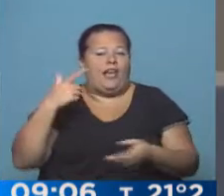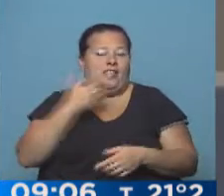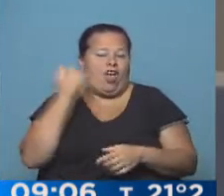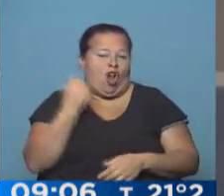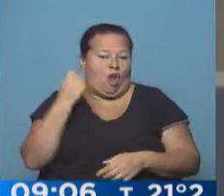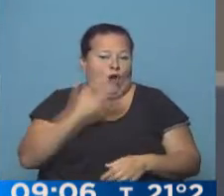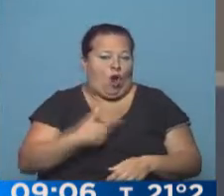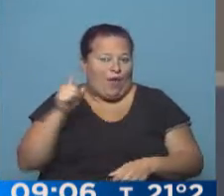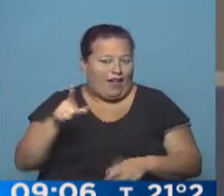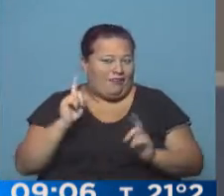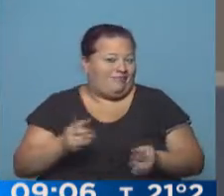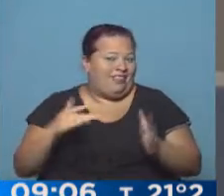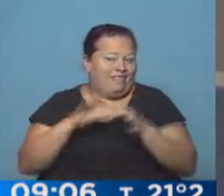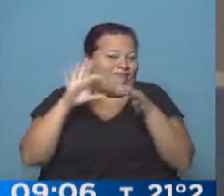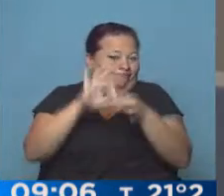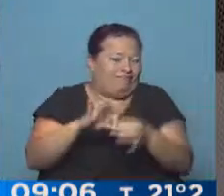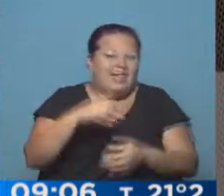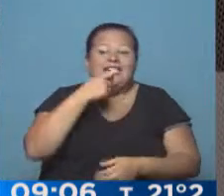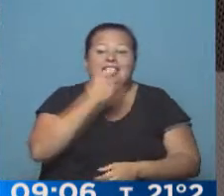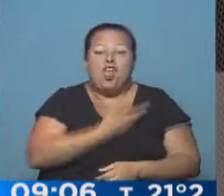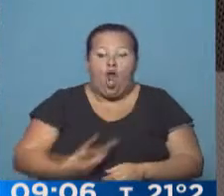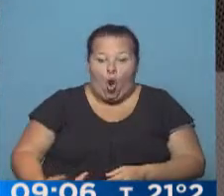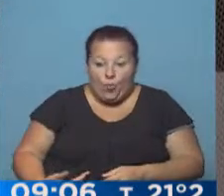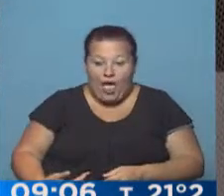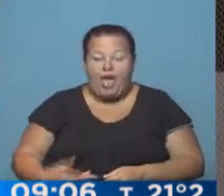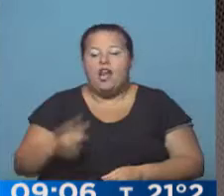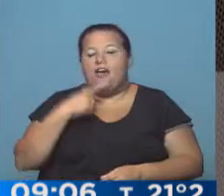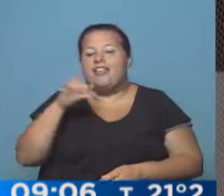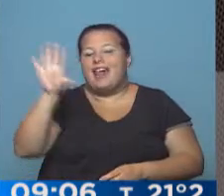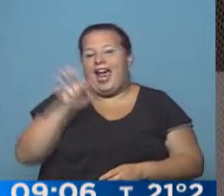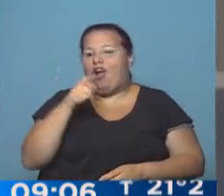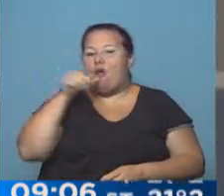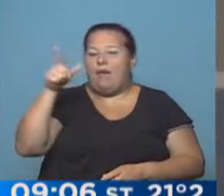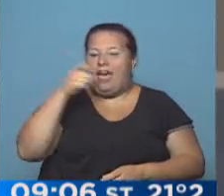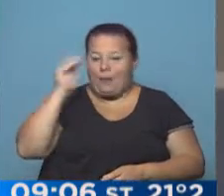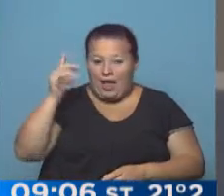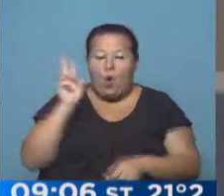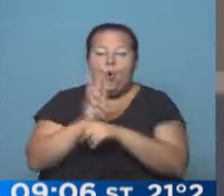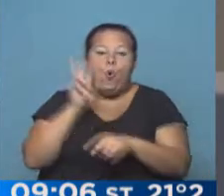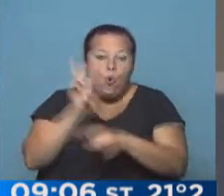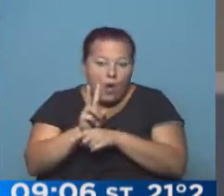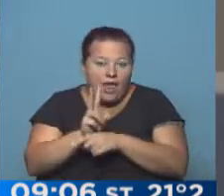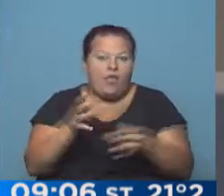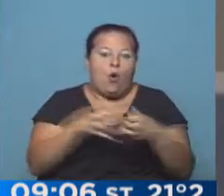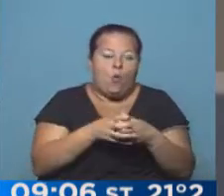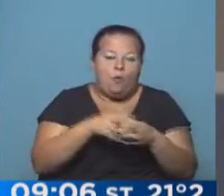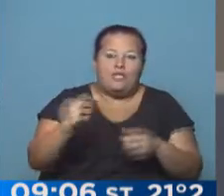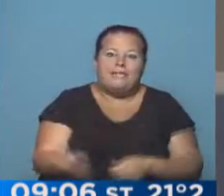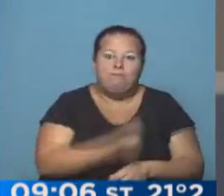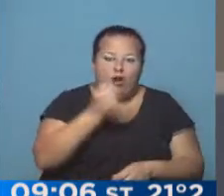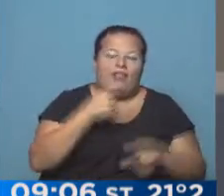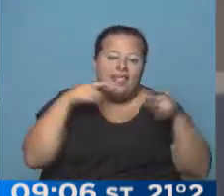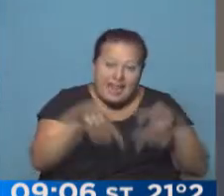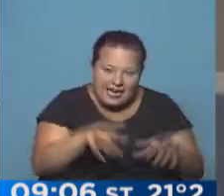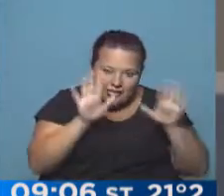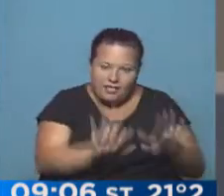económica del gobierno decía poesía si un gobierno de auto más el ejemplo brasil protege sectores básicos y dice